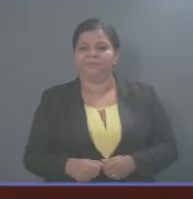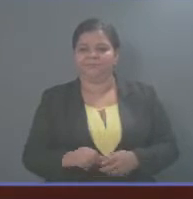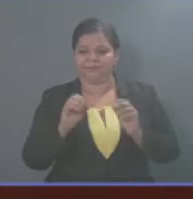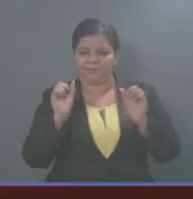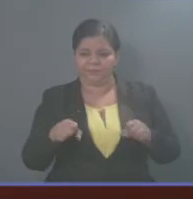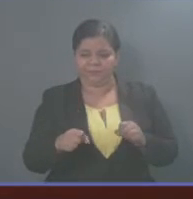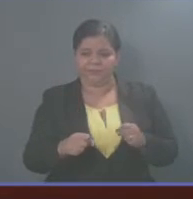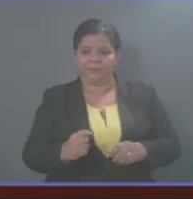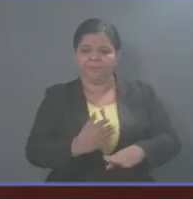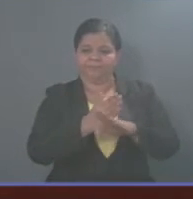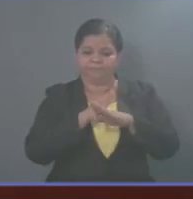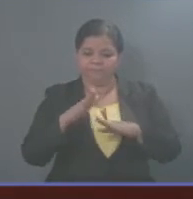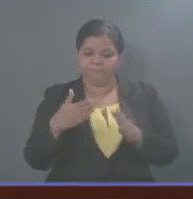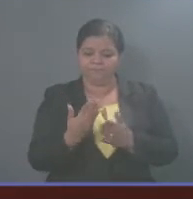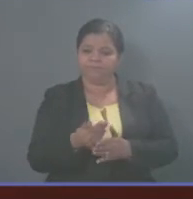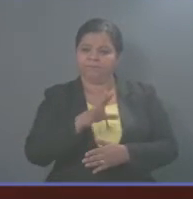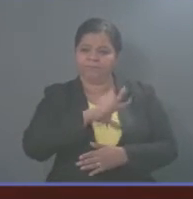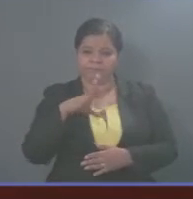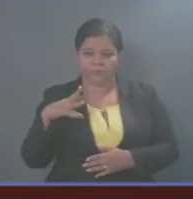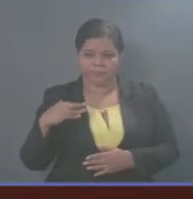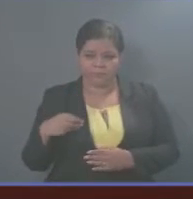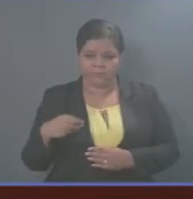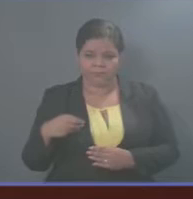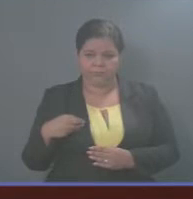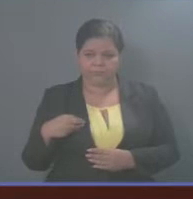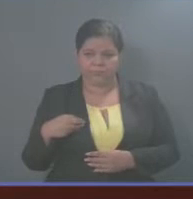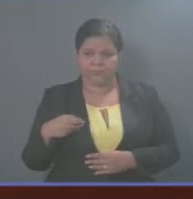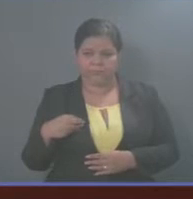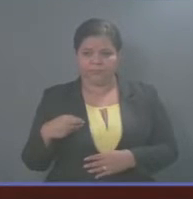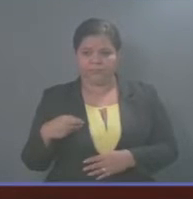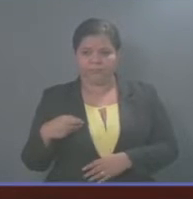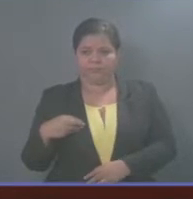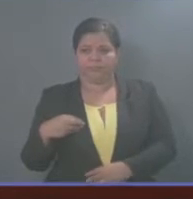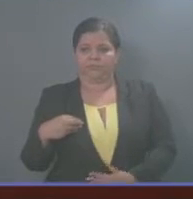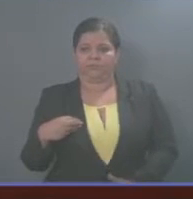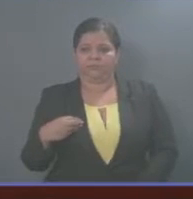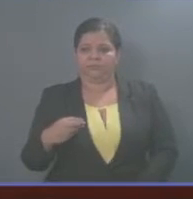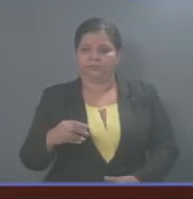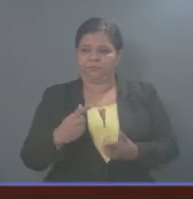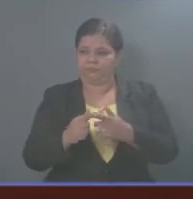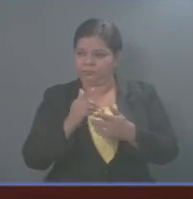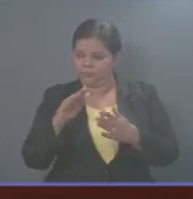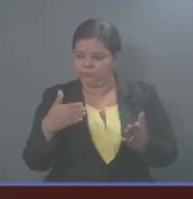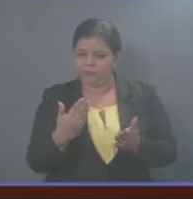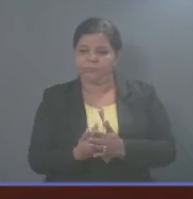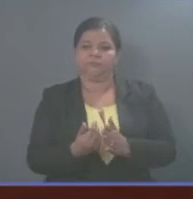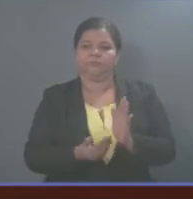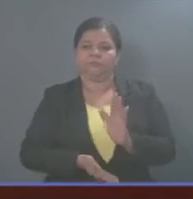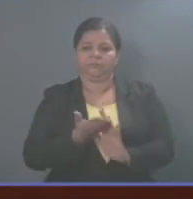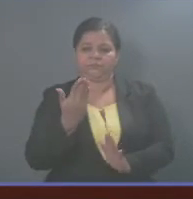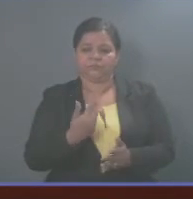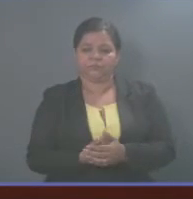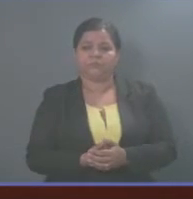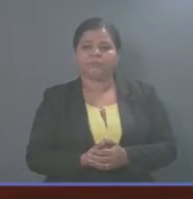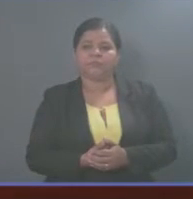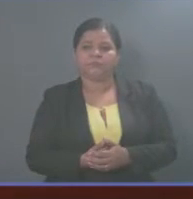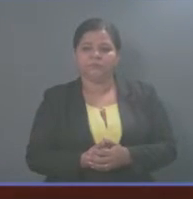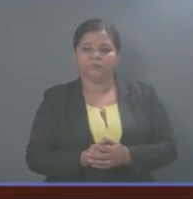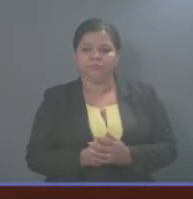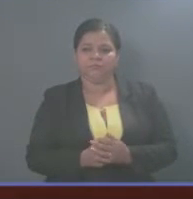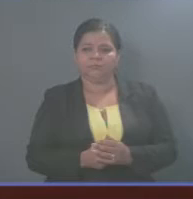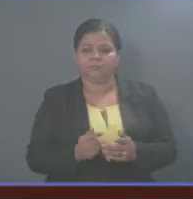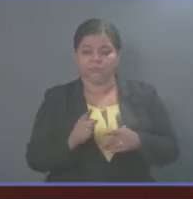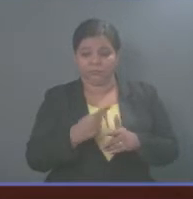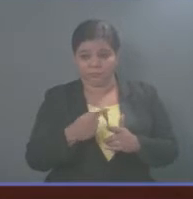reunificación y protección del núcleo familiar, el fortalecimiento de la integración centroamericana y el ejercicio de